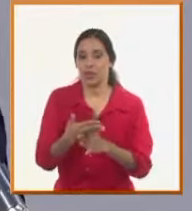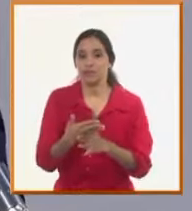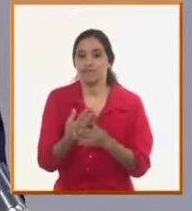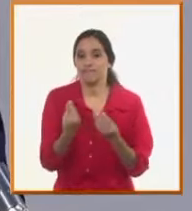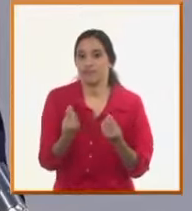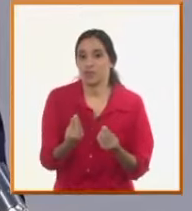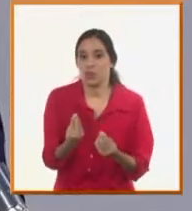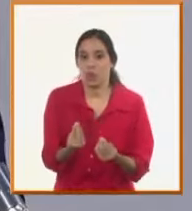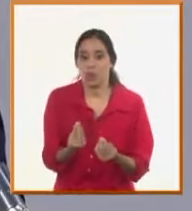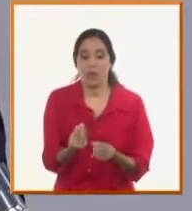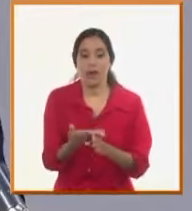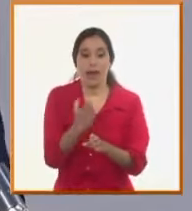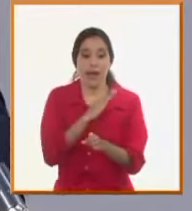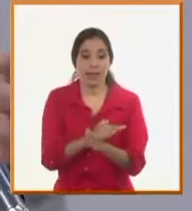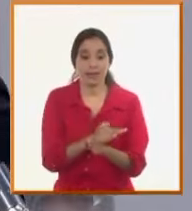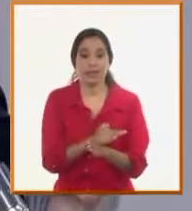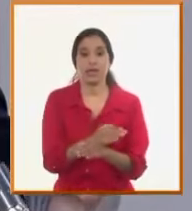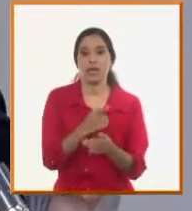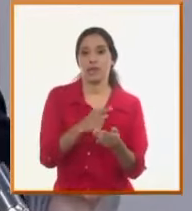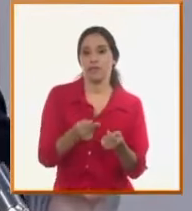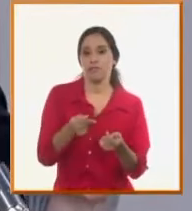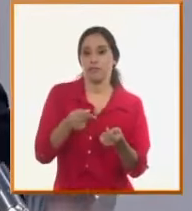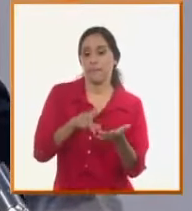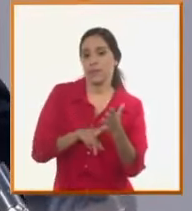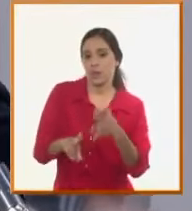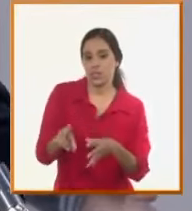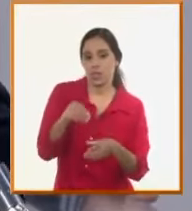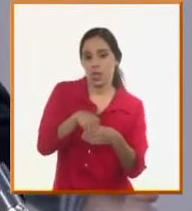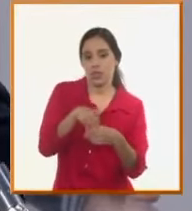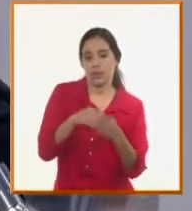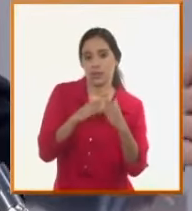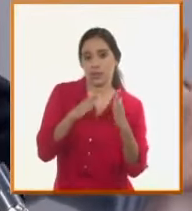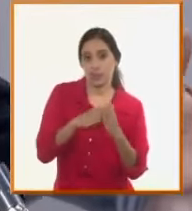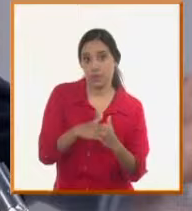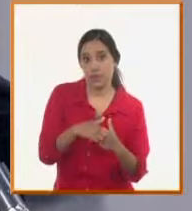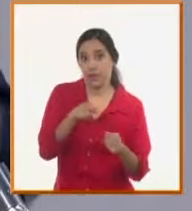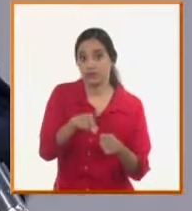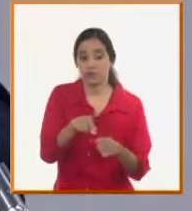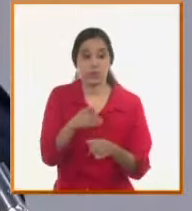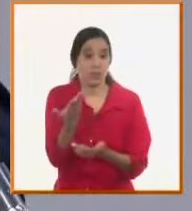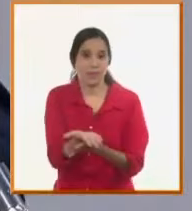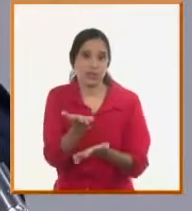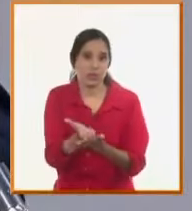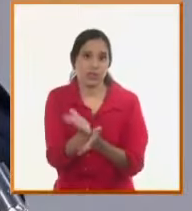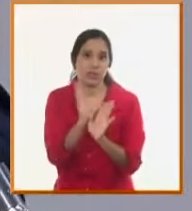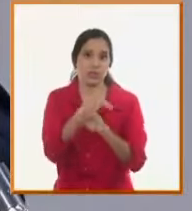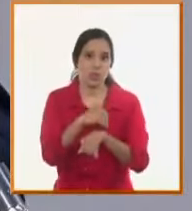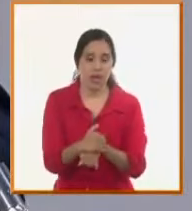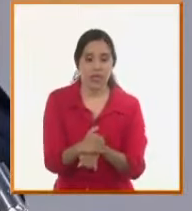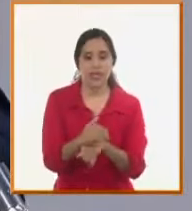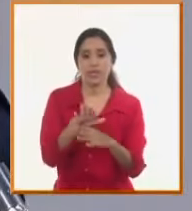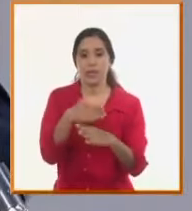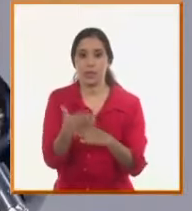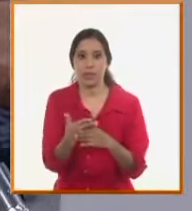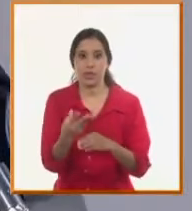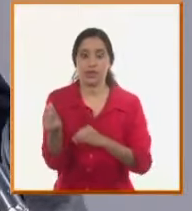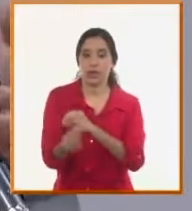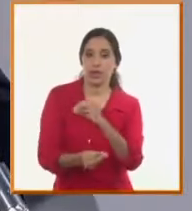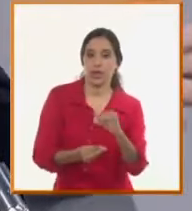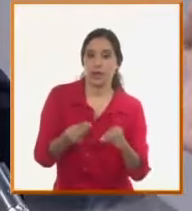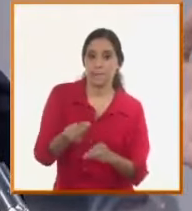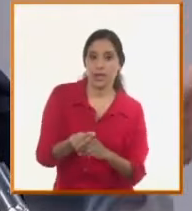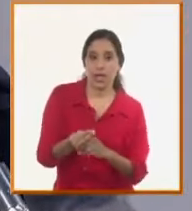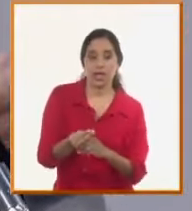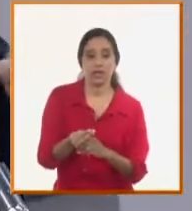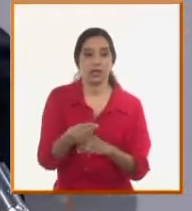haya hecho la solicitud en la provincia de origen o va a permanecer de manera permanente o temporal en un lugar y quiere trasladar su póliza y no lo